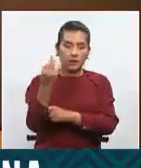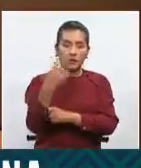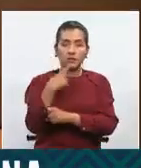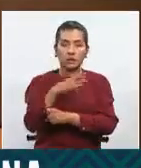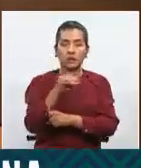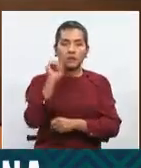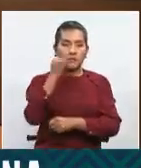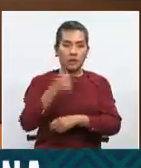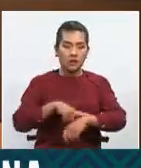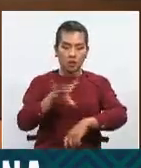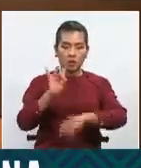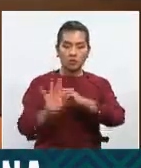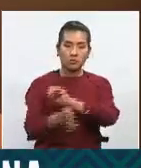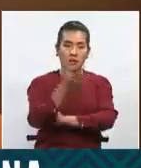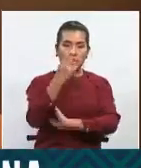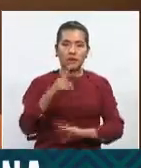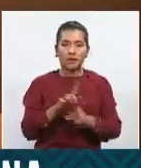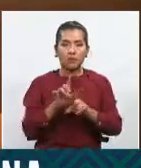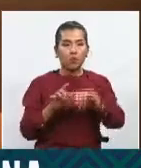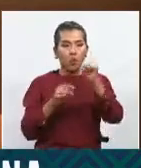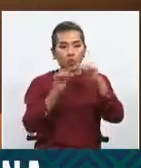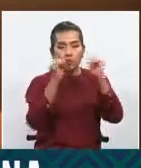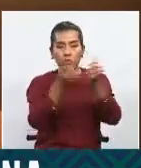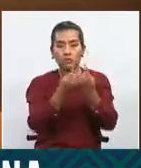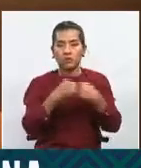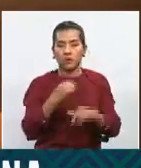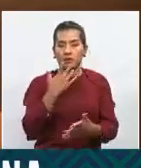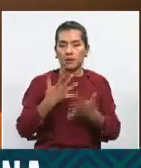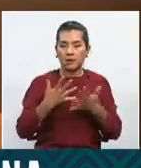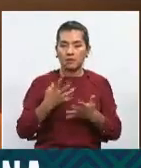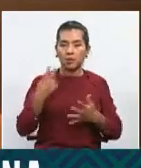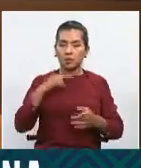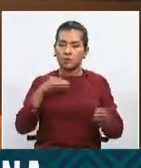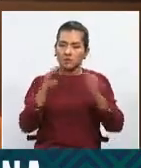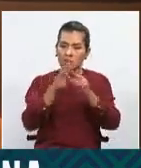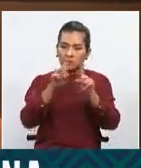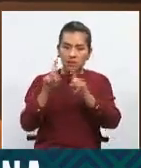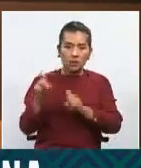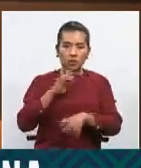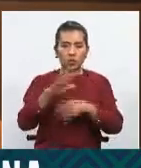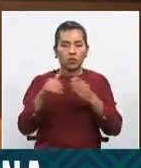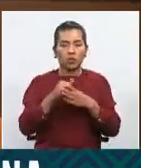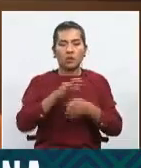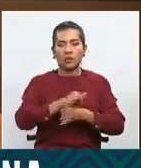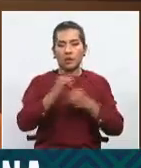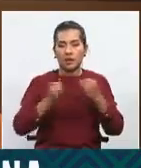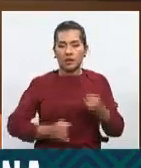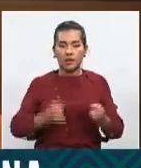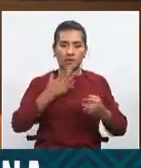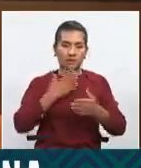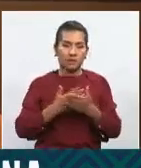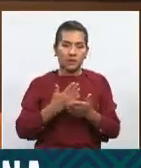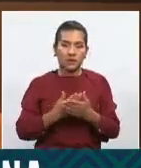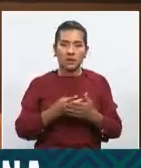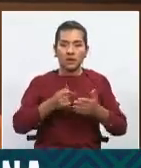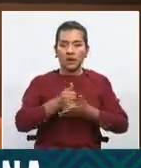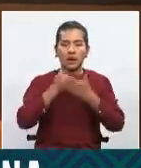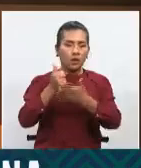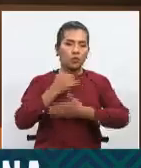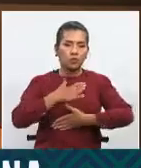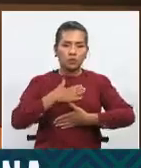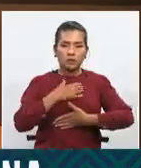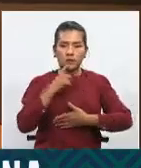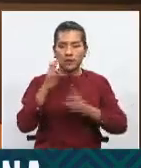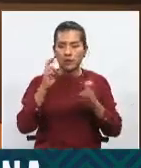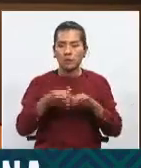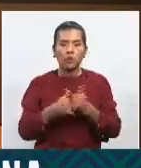mañana estaríamos iniciando con el siguiente grupo, que sería el grupo 3, para culminar el trabajo de la comisión en la fase de entrevistas con los